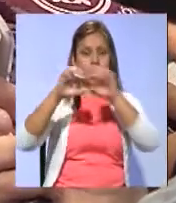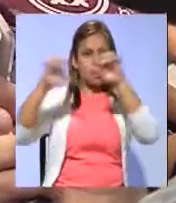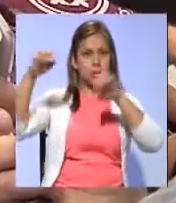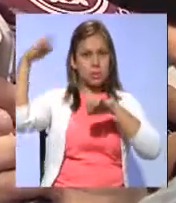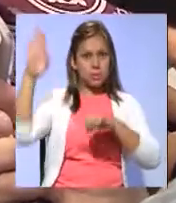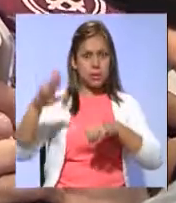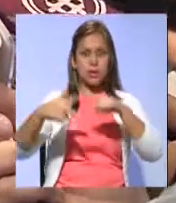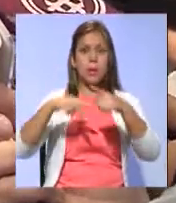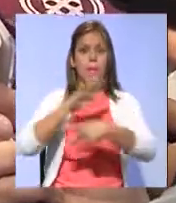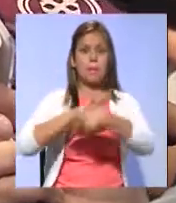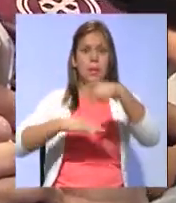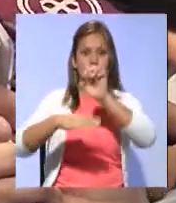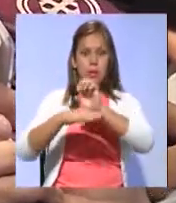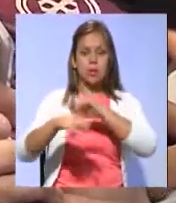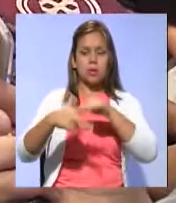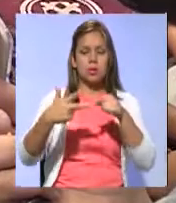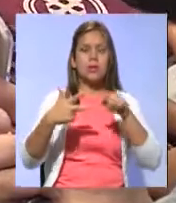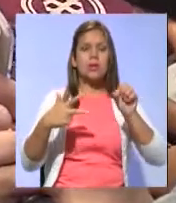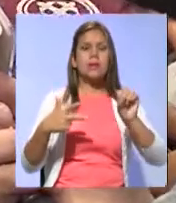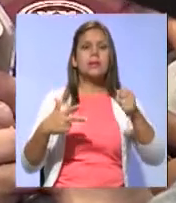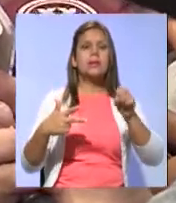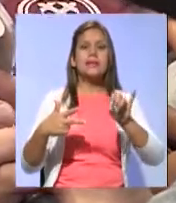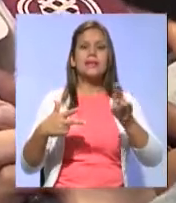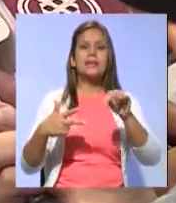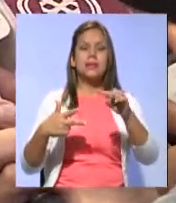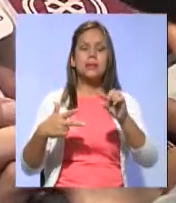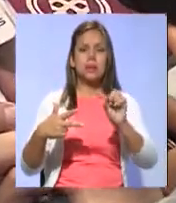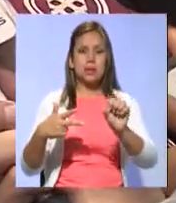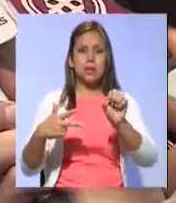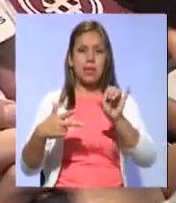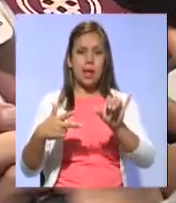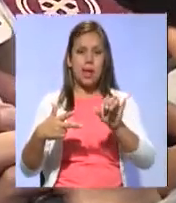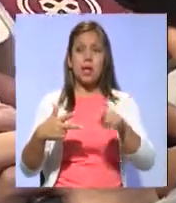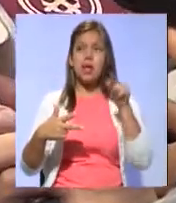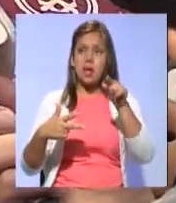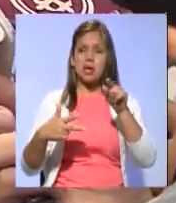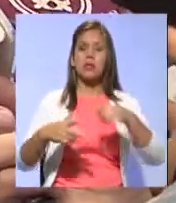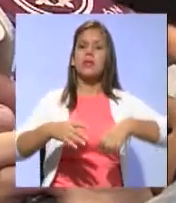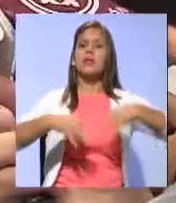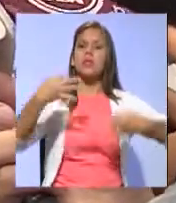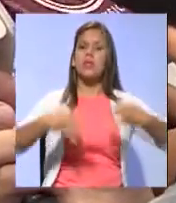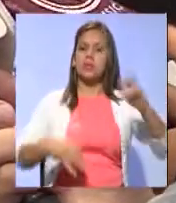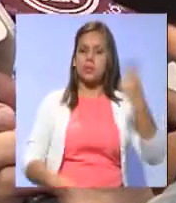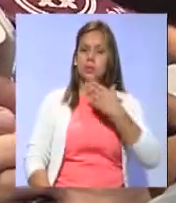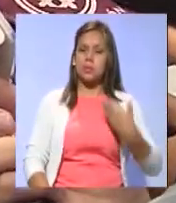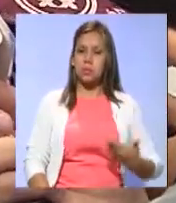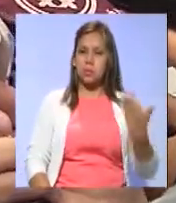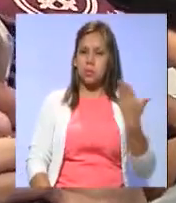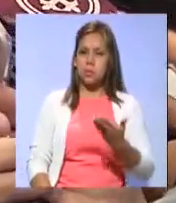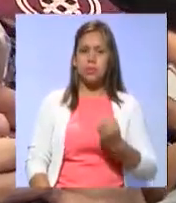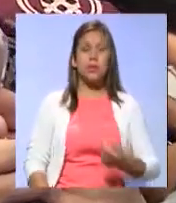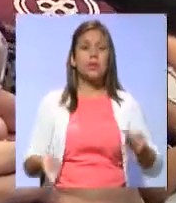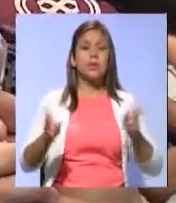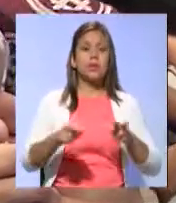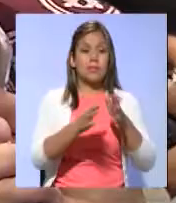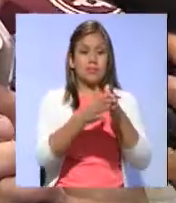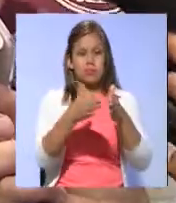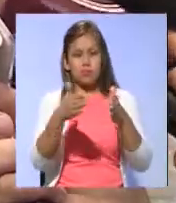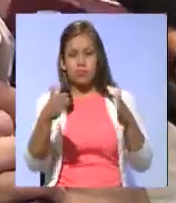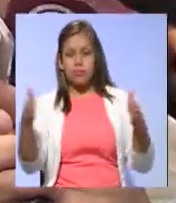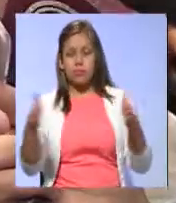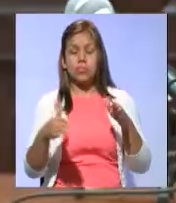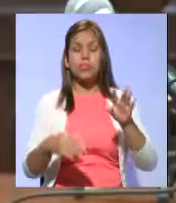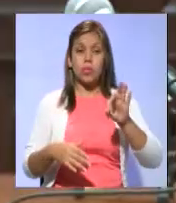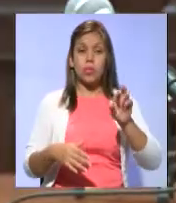Petroecuador, se ventilará el juicio político al vicepresidente de la República. En cuanto a los plazos, Luis Fernando Torres espera que el